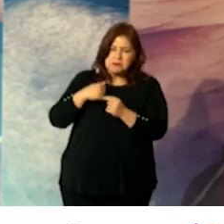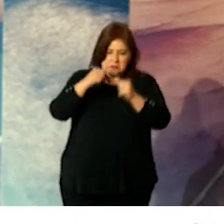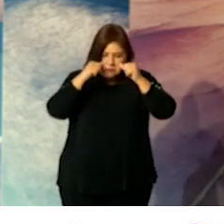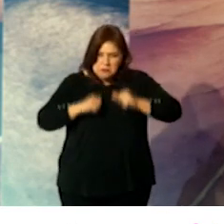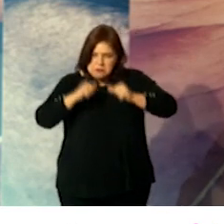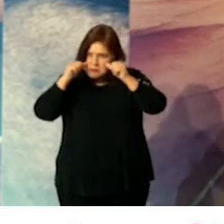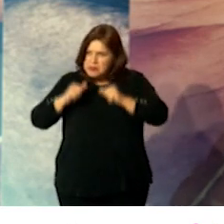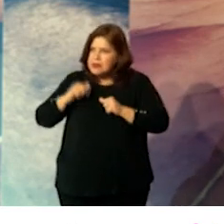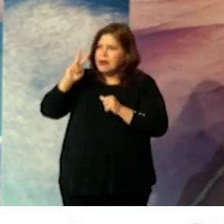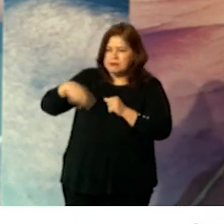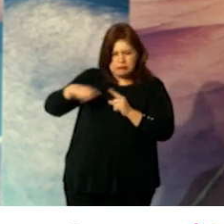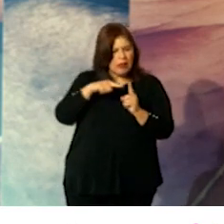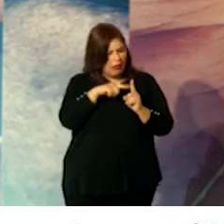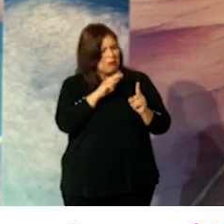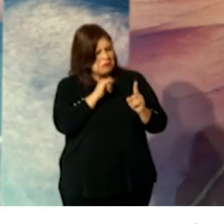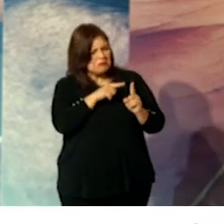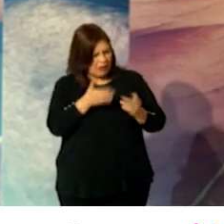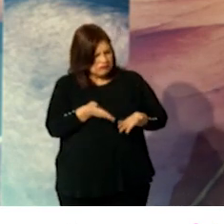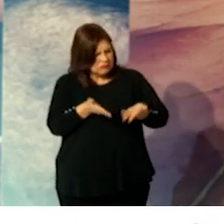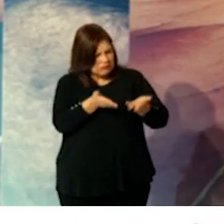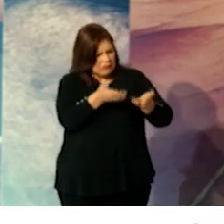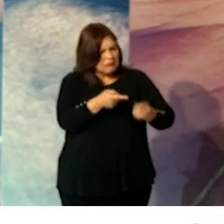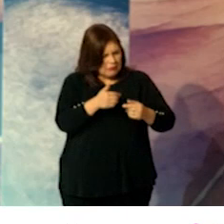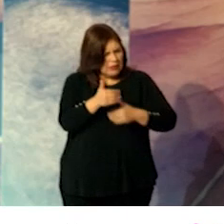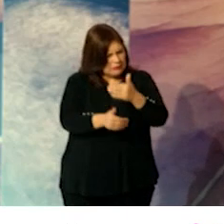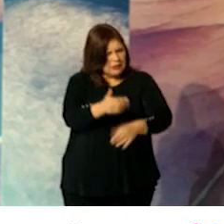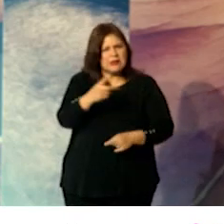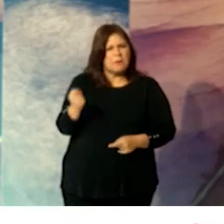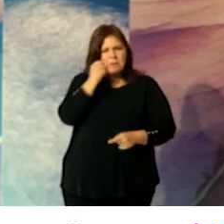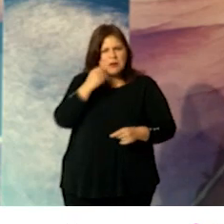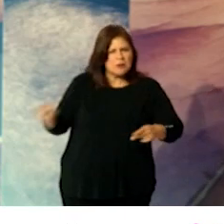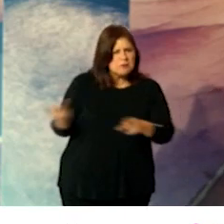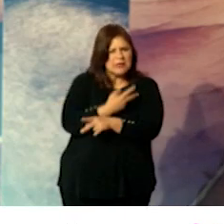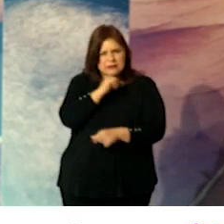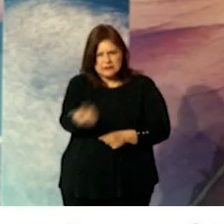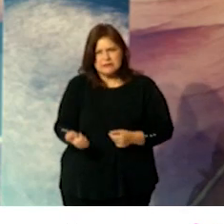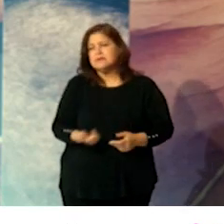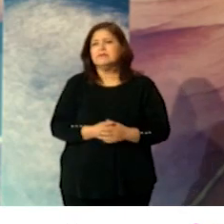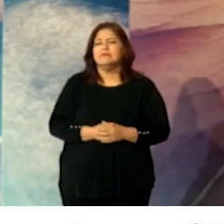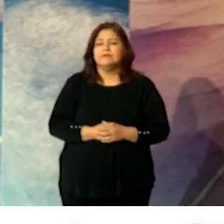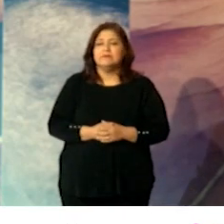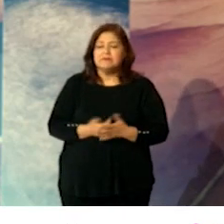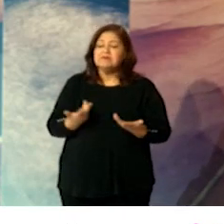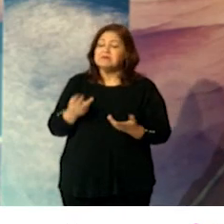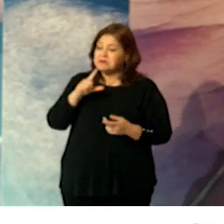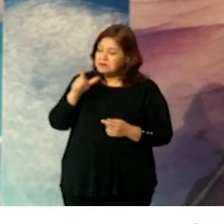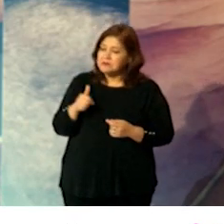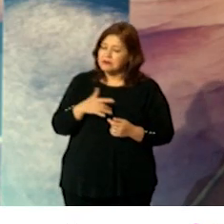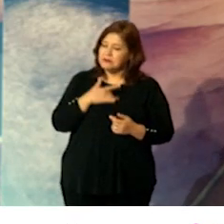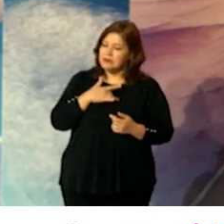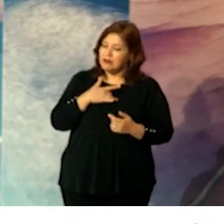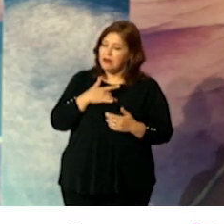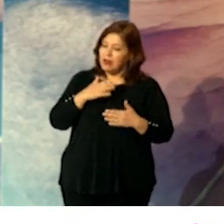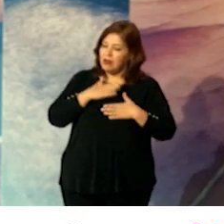ese voto de confianza de que está bien, vas para adelante, échate y no pasa nada. Y eso al final termina siendo